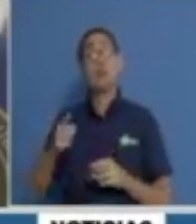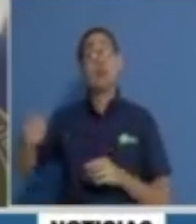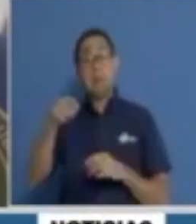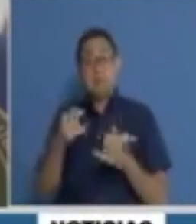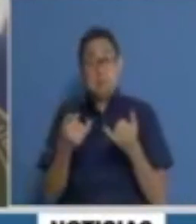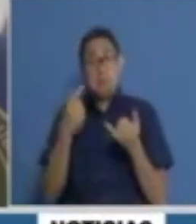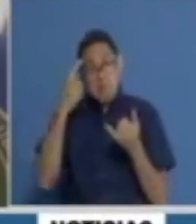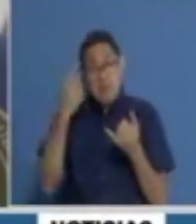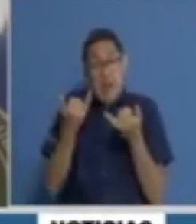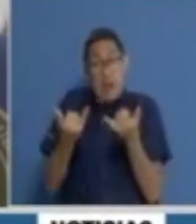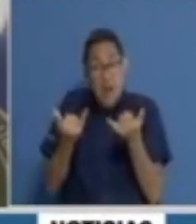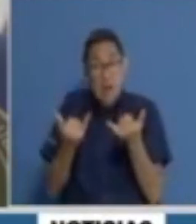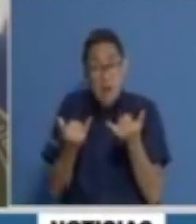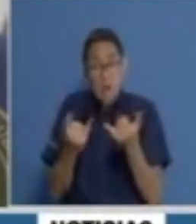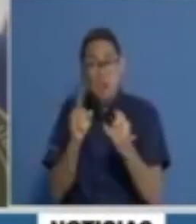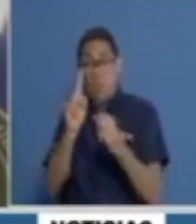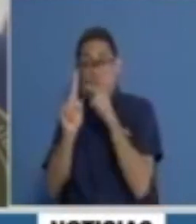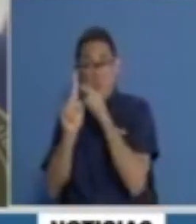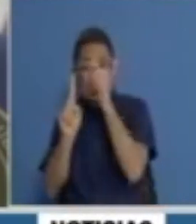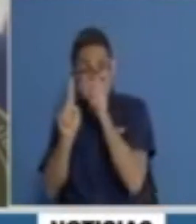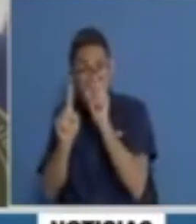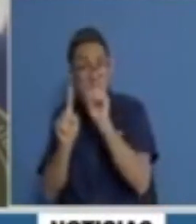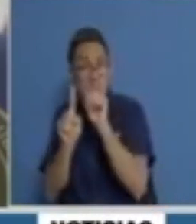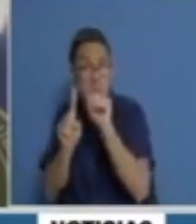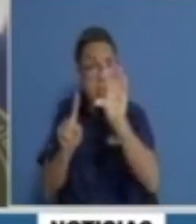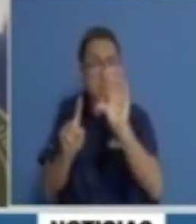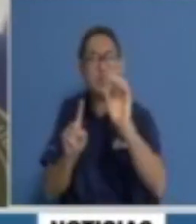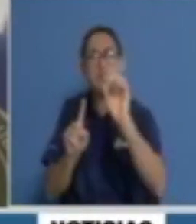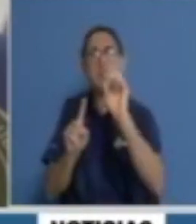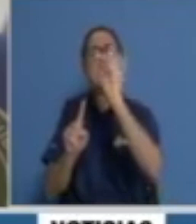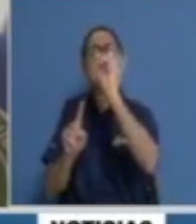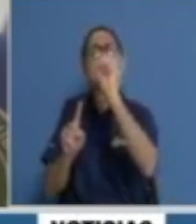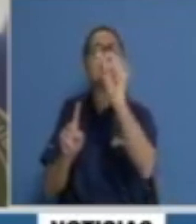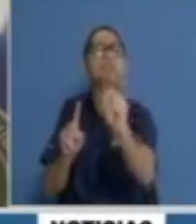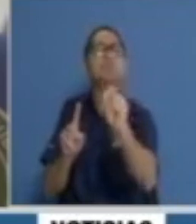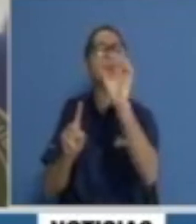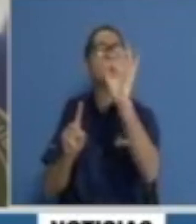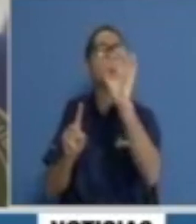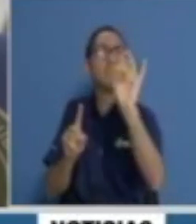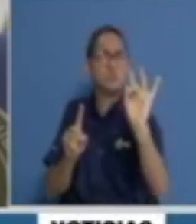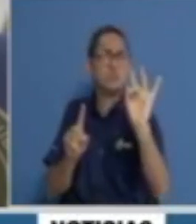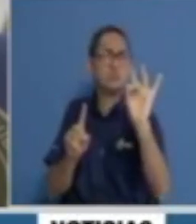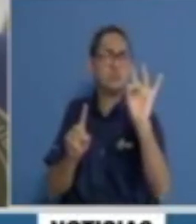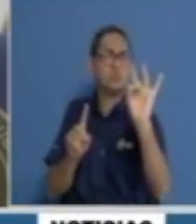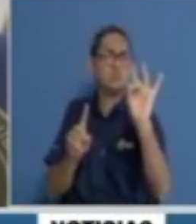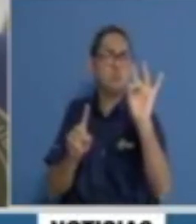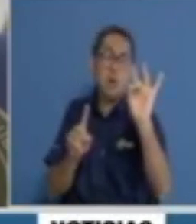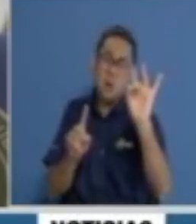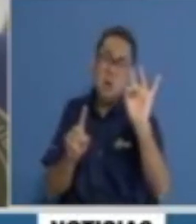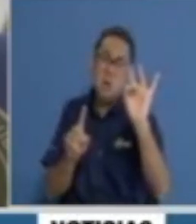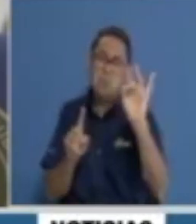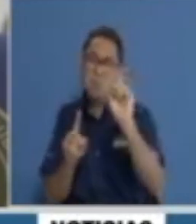en 0.98. El rango o nivel de confianza que tenemos está en 0.95 a